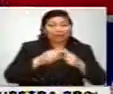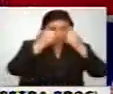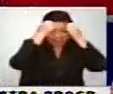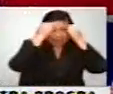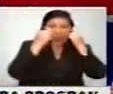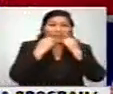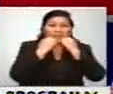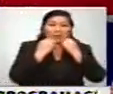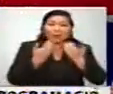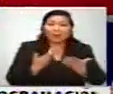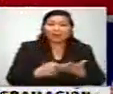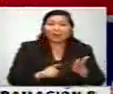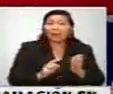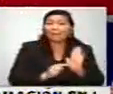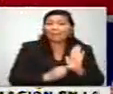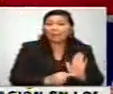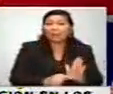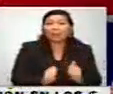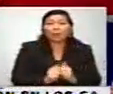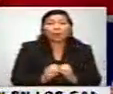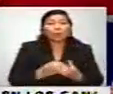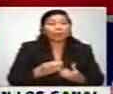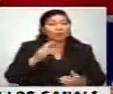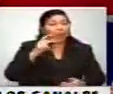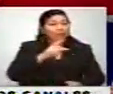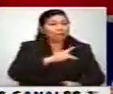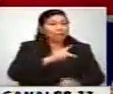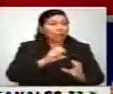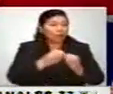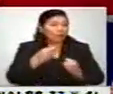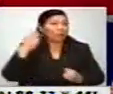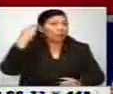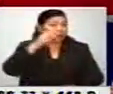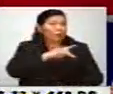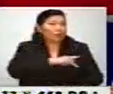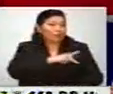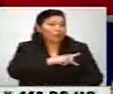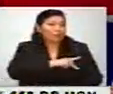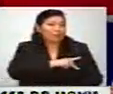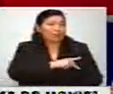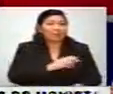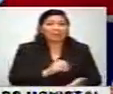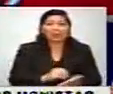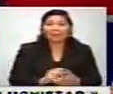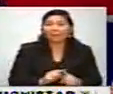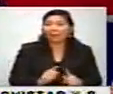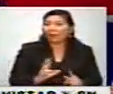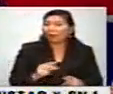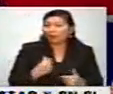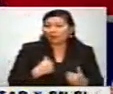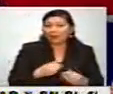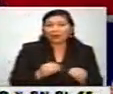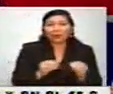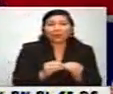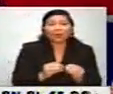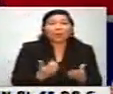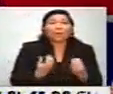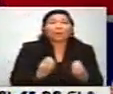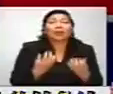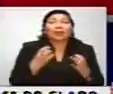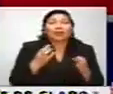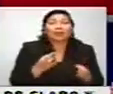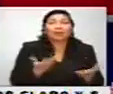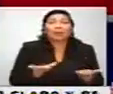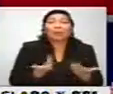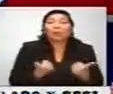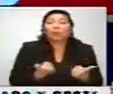cosas. Que ha sido presentada por la bancada fujimorista. Hay dos propuestas que son fujimoristas, además, y que nosotros vemos con muy buen ojo, porque creemos